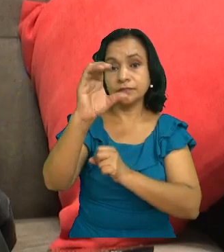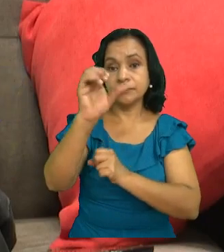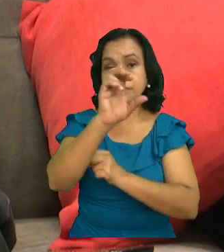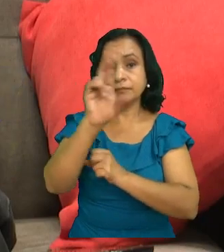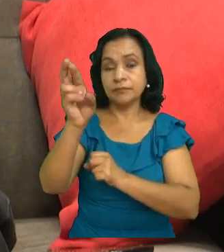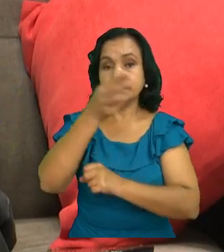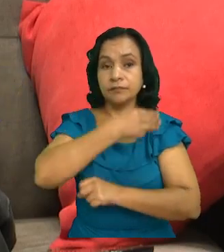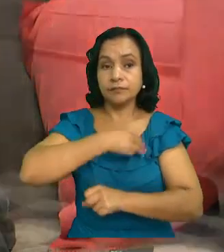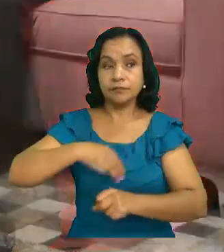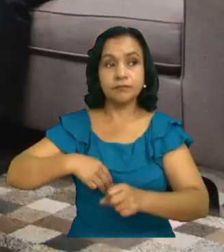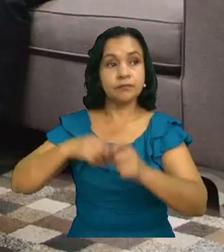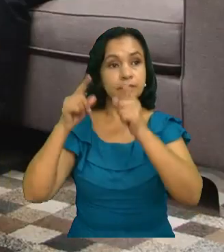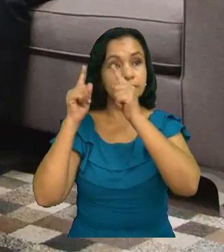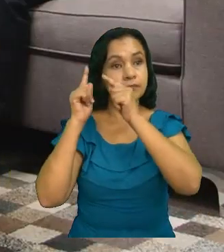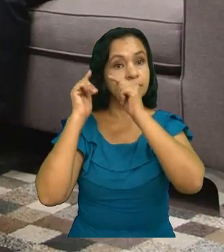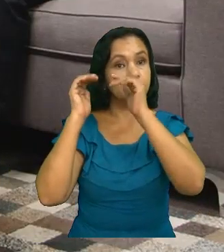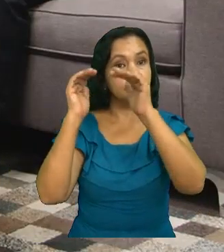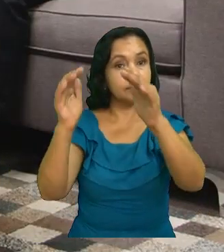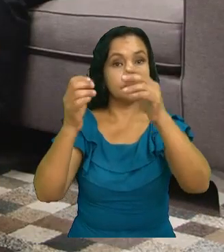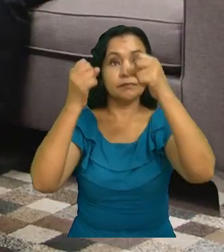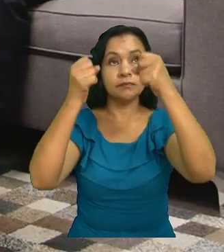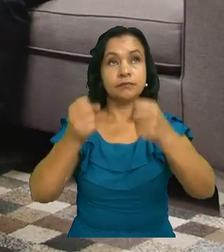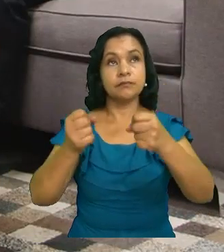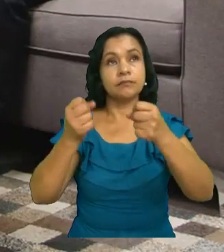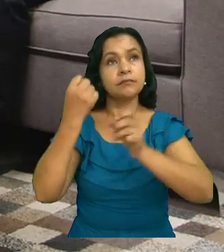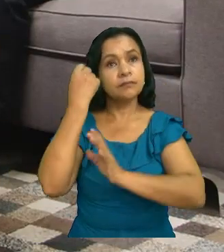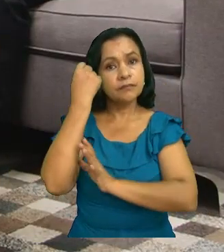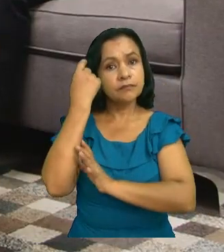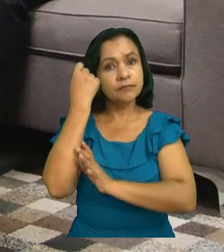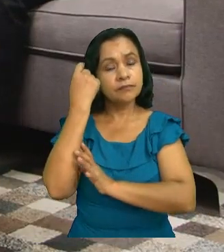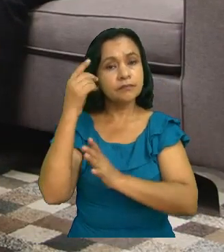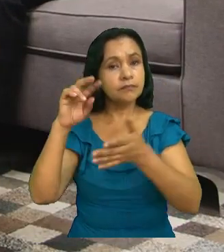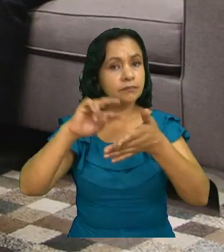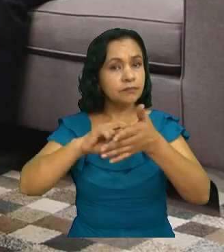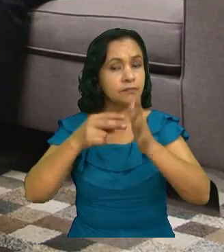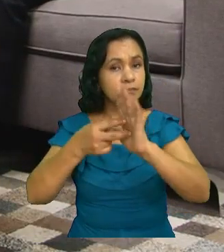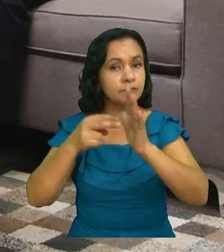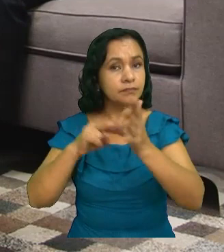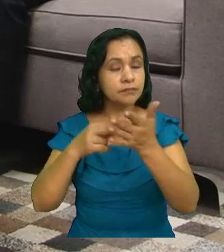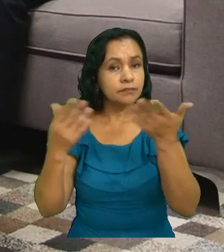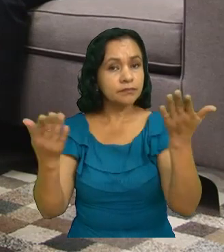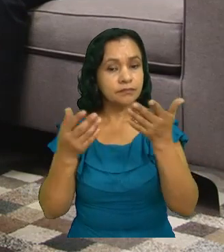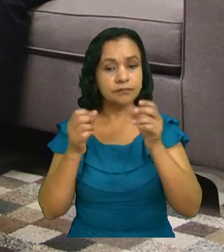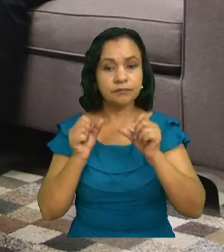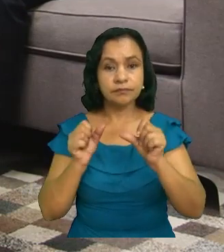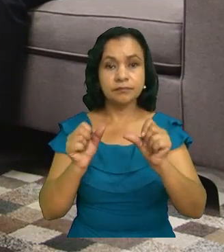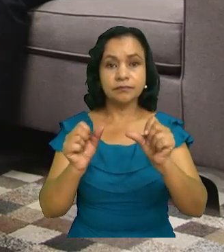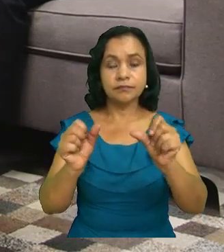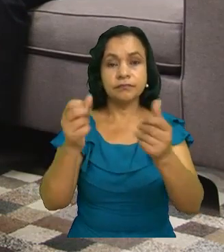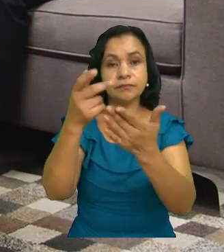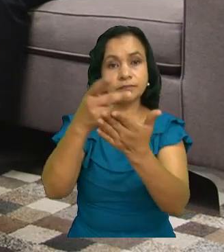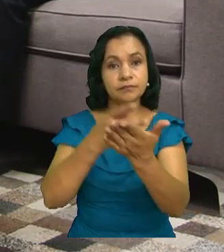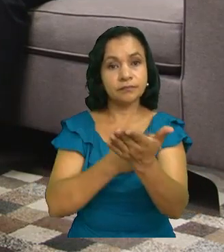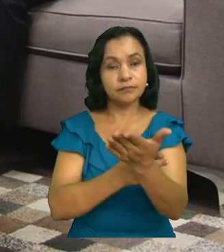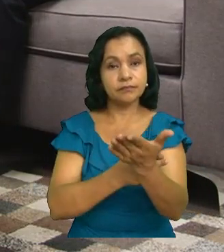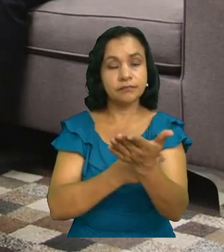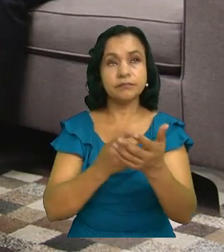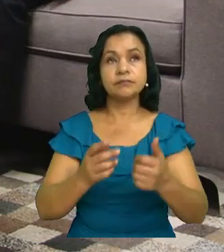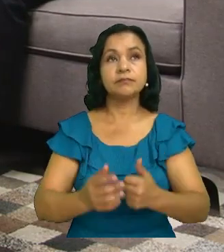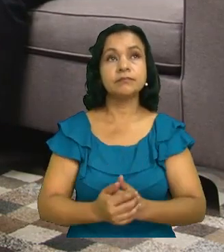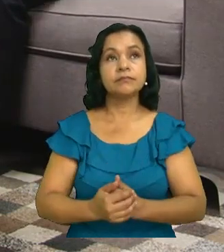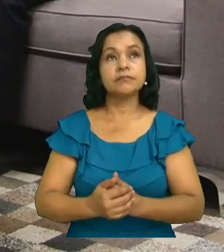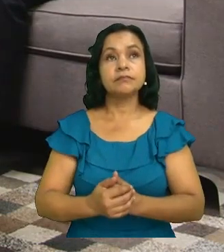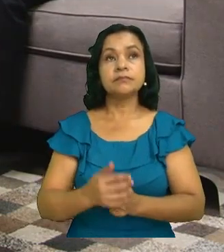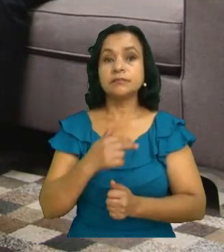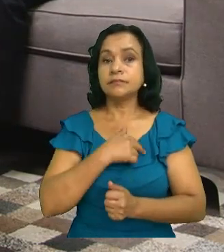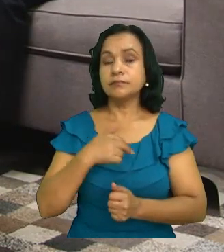de Transporte e Infraestructura. Pues compañero Oscar, entender un poquito lo que significa la continuación, ¿no?, de estos proyectos que